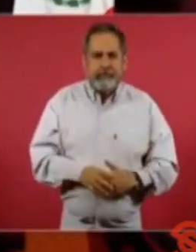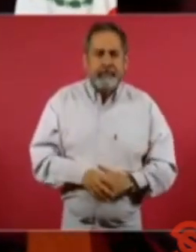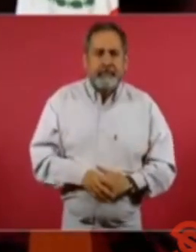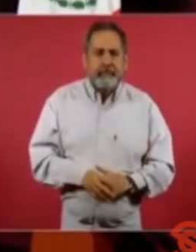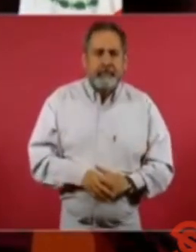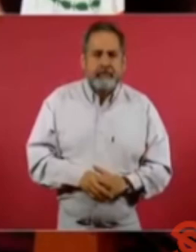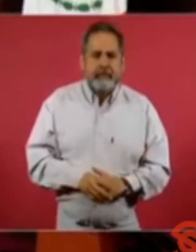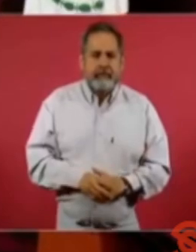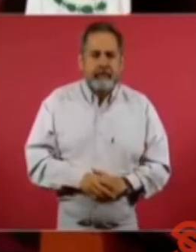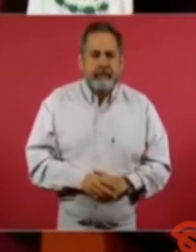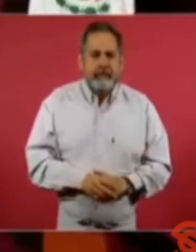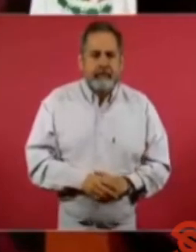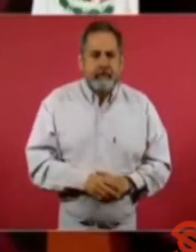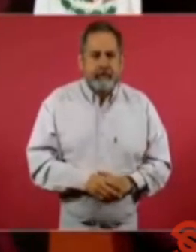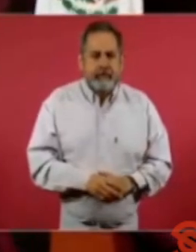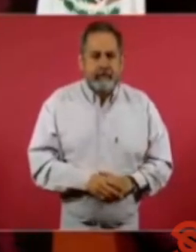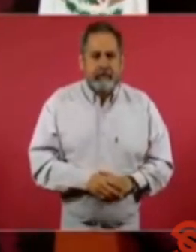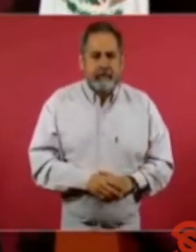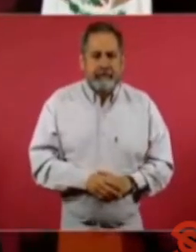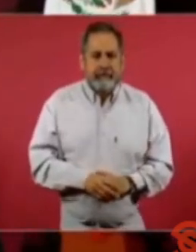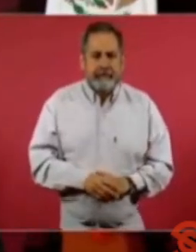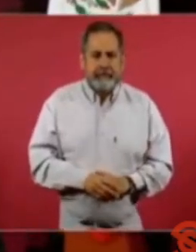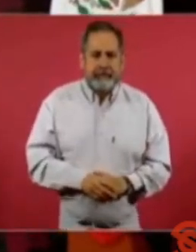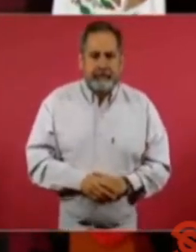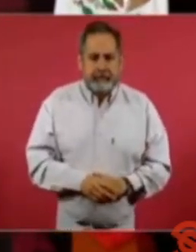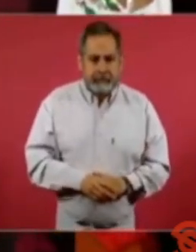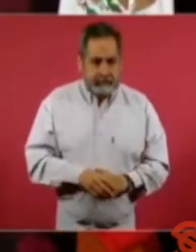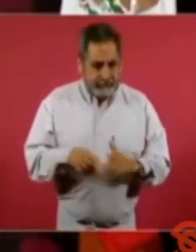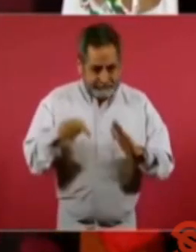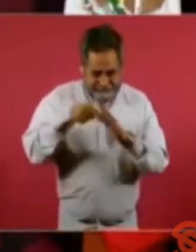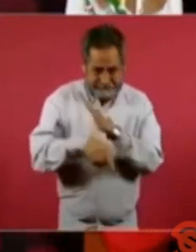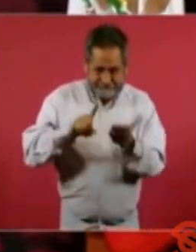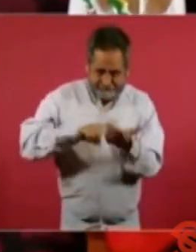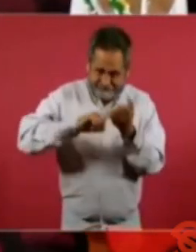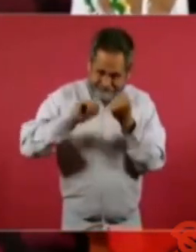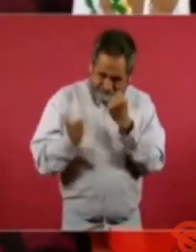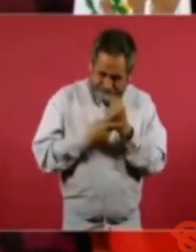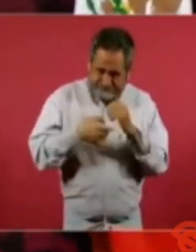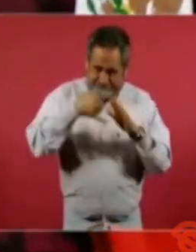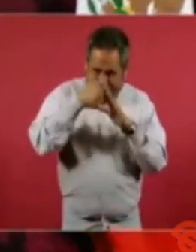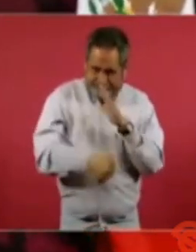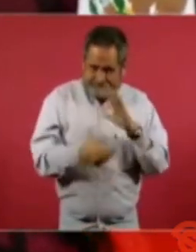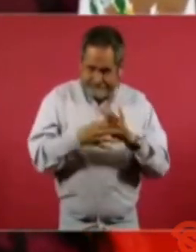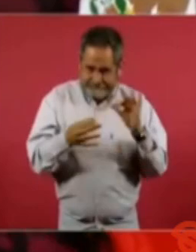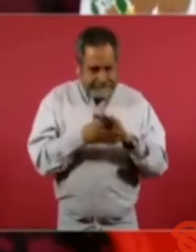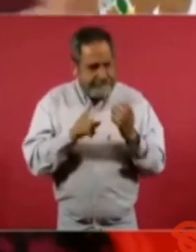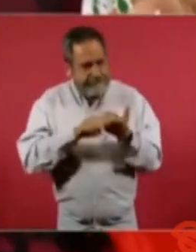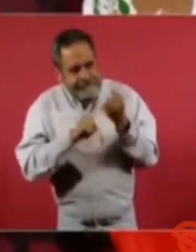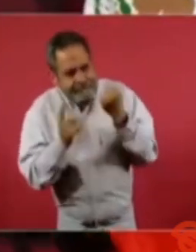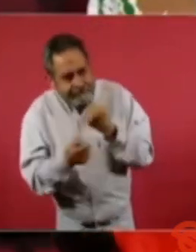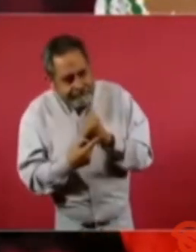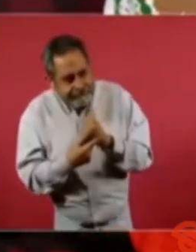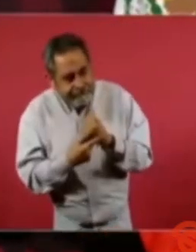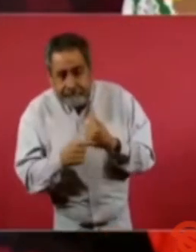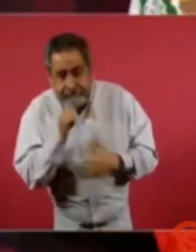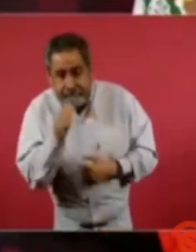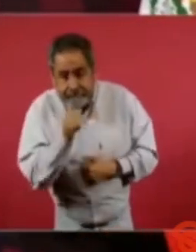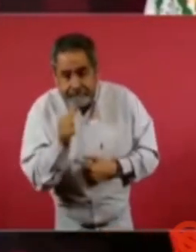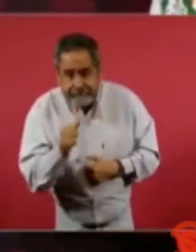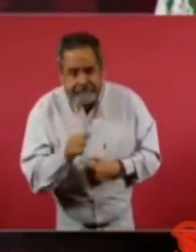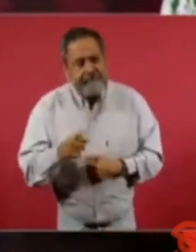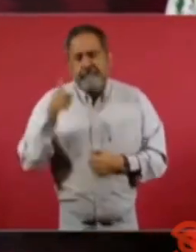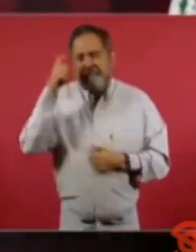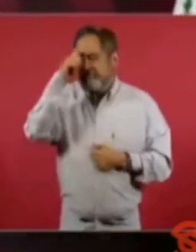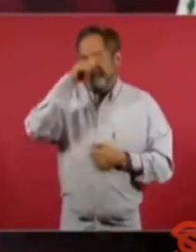O sea, si no se va al fondo, a las causas, va a ser muy difícil. Y ese es